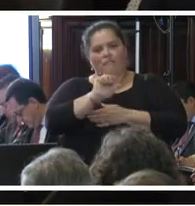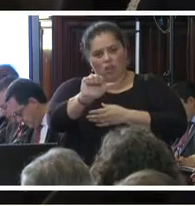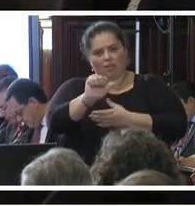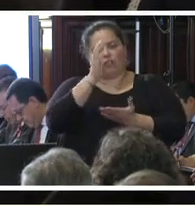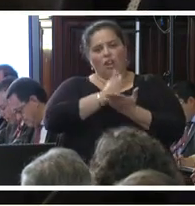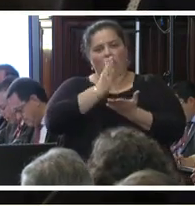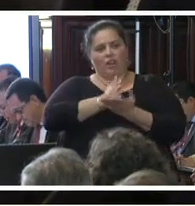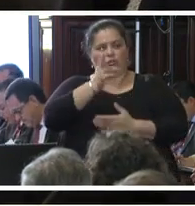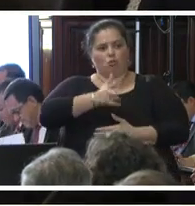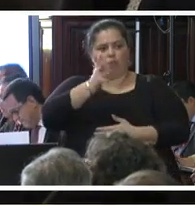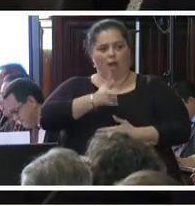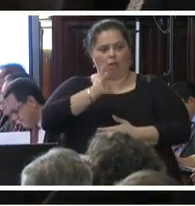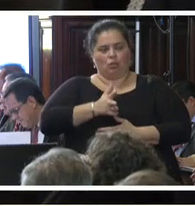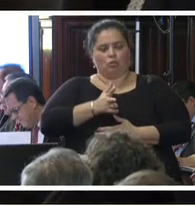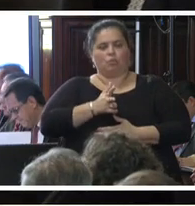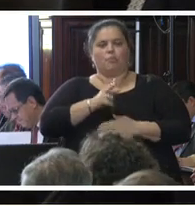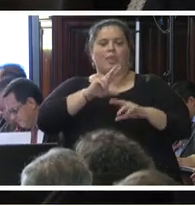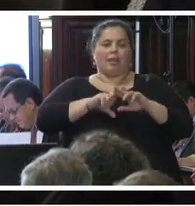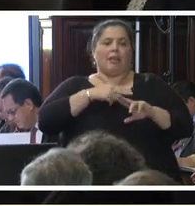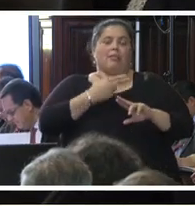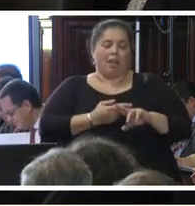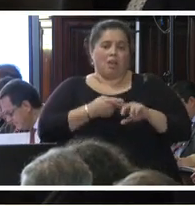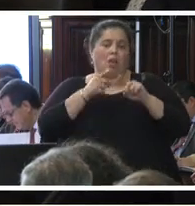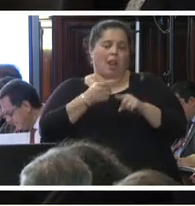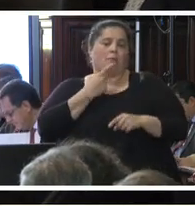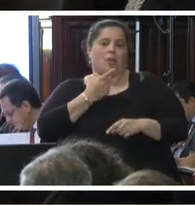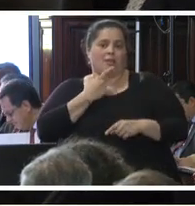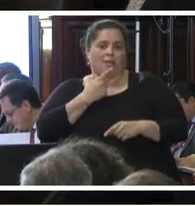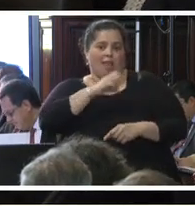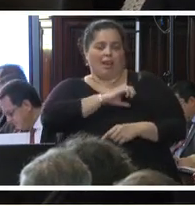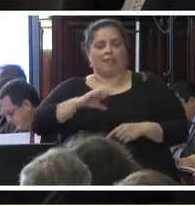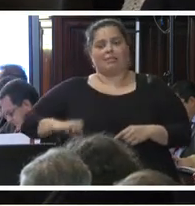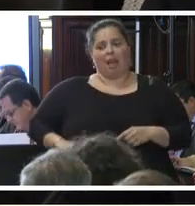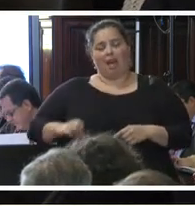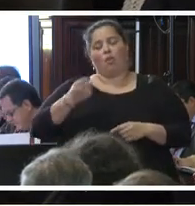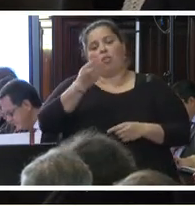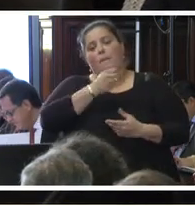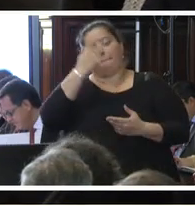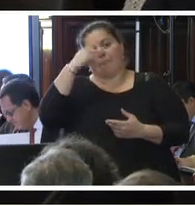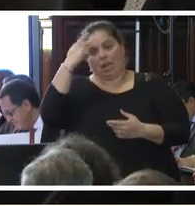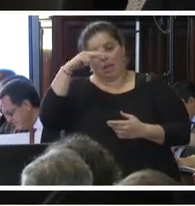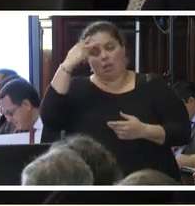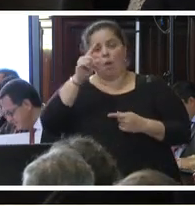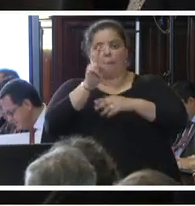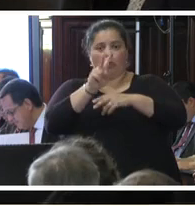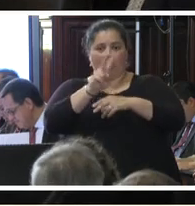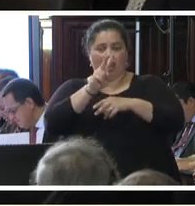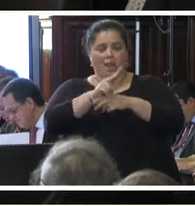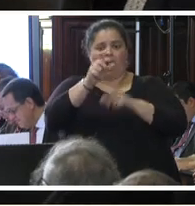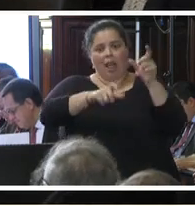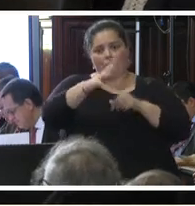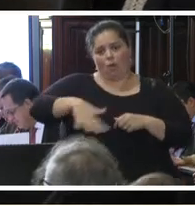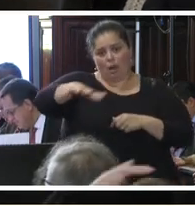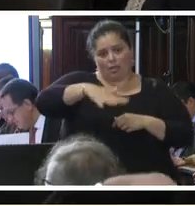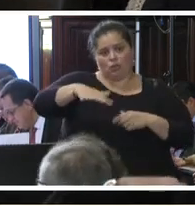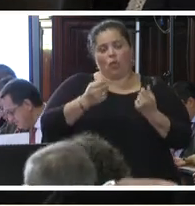humanos. Reitero que la política del Estado mexicano es proteger a la población, brindar seguridad